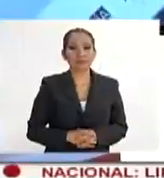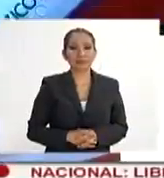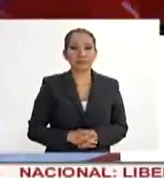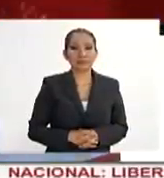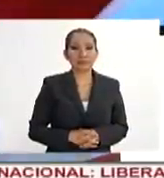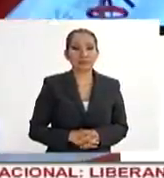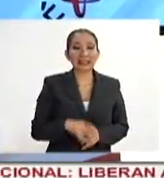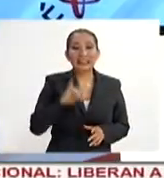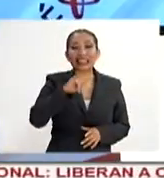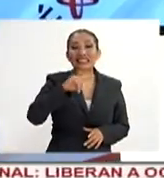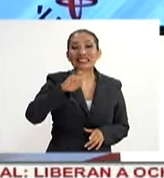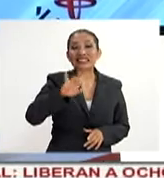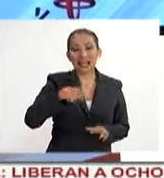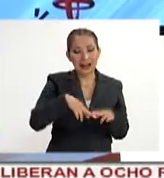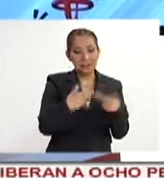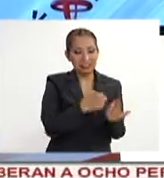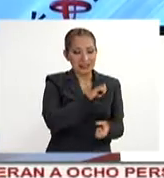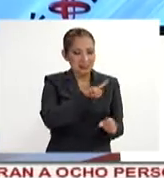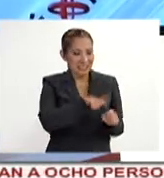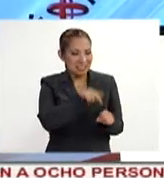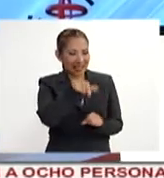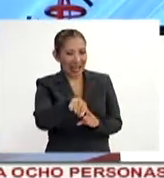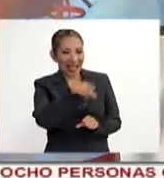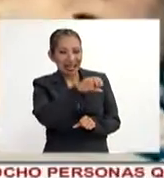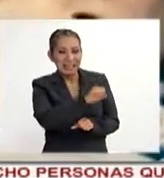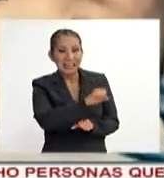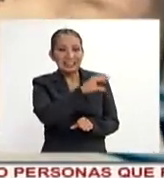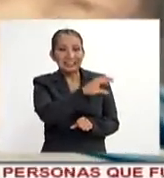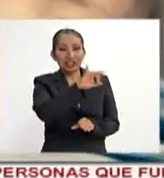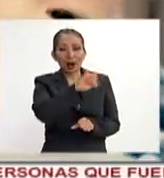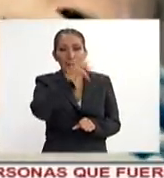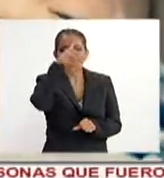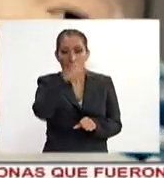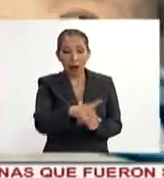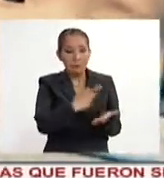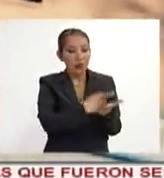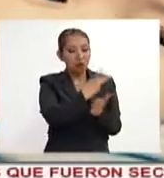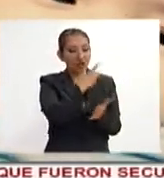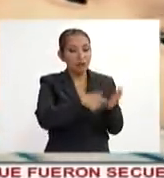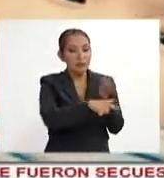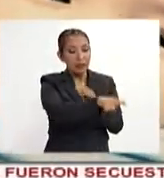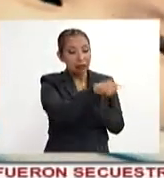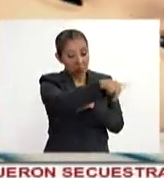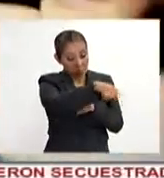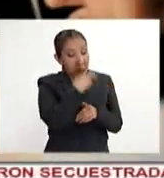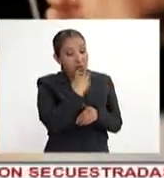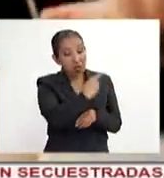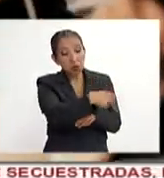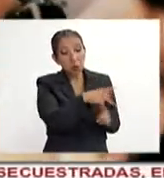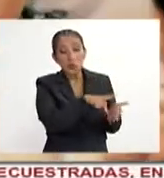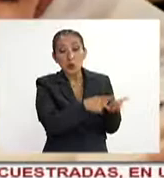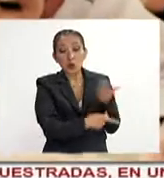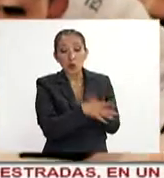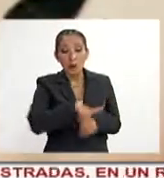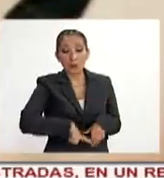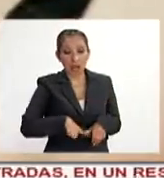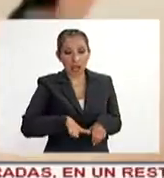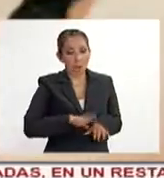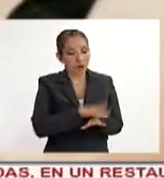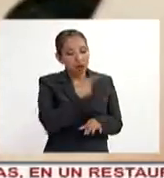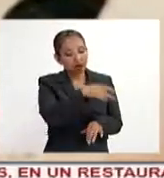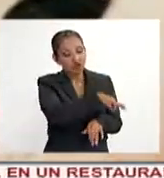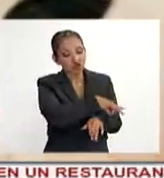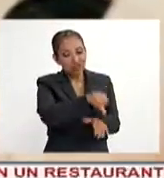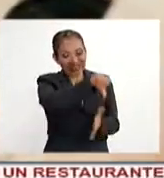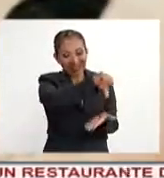El ISSSTE recibió por parte de la revista especializada CIO México el premio 2017 al mejor proyecto de gobierno. Esto por el diseño